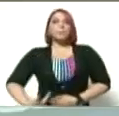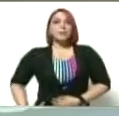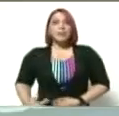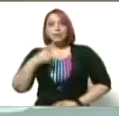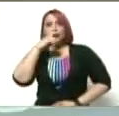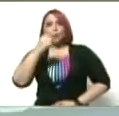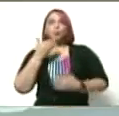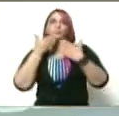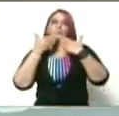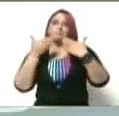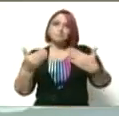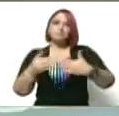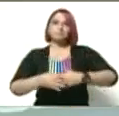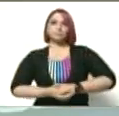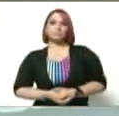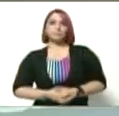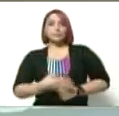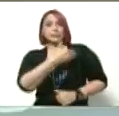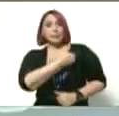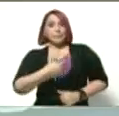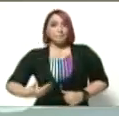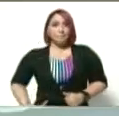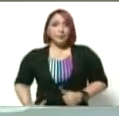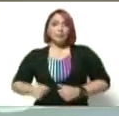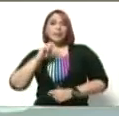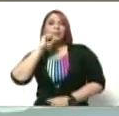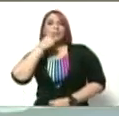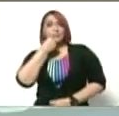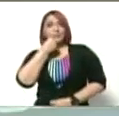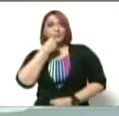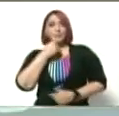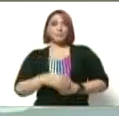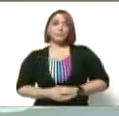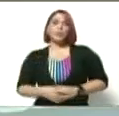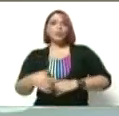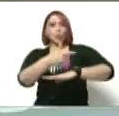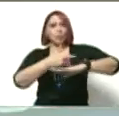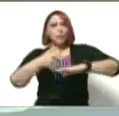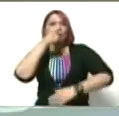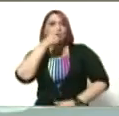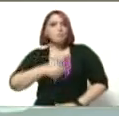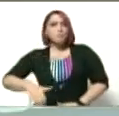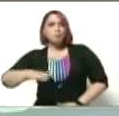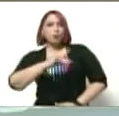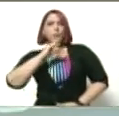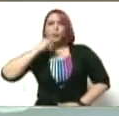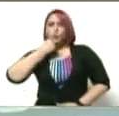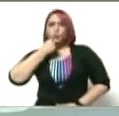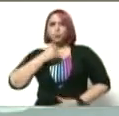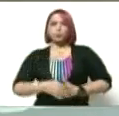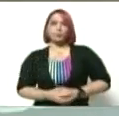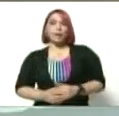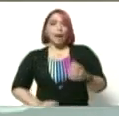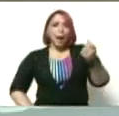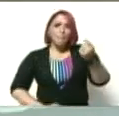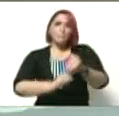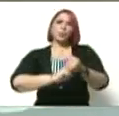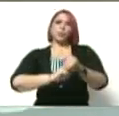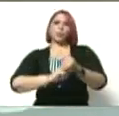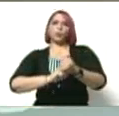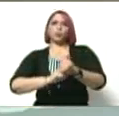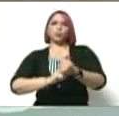agradecer al presidente vladimir putin a su gobierno al pueblo ruso por este apoyo al